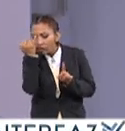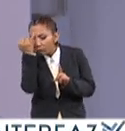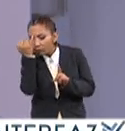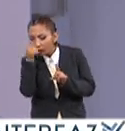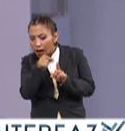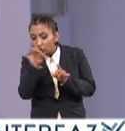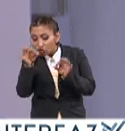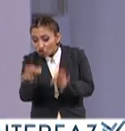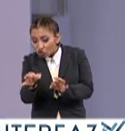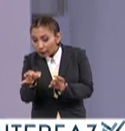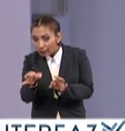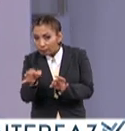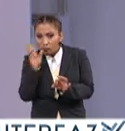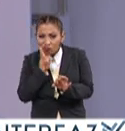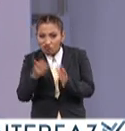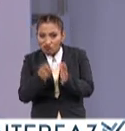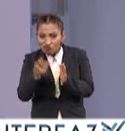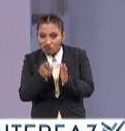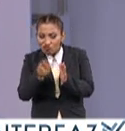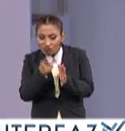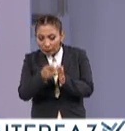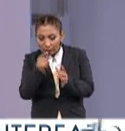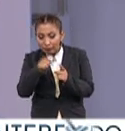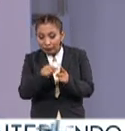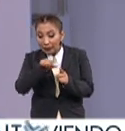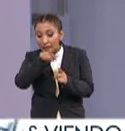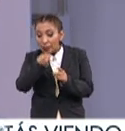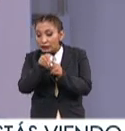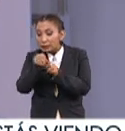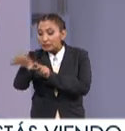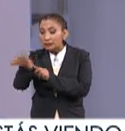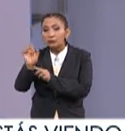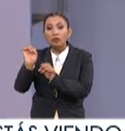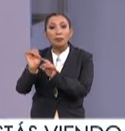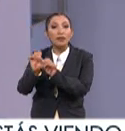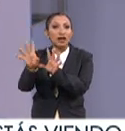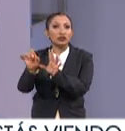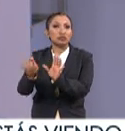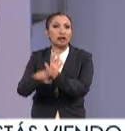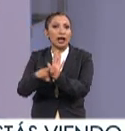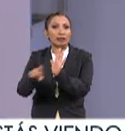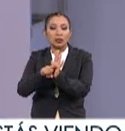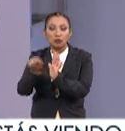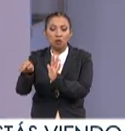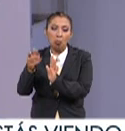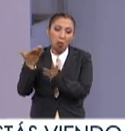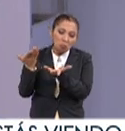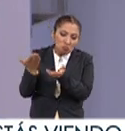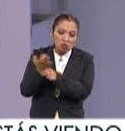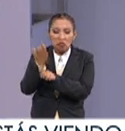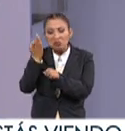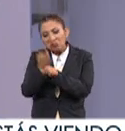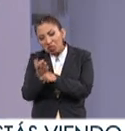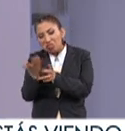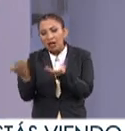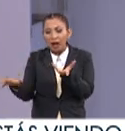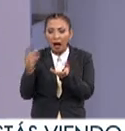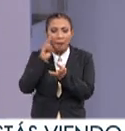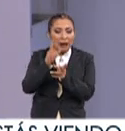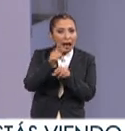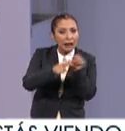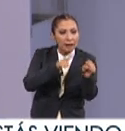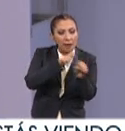hipotetiza se cumpla. Después hay que ver que los efectos secundarios sean aceptables. ¿Sí? Hay que probar en